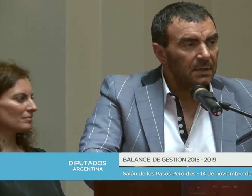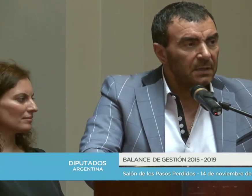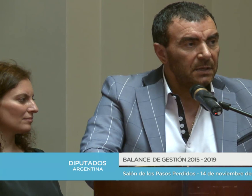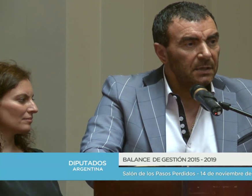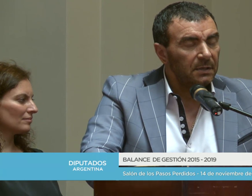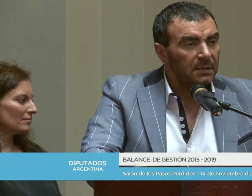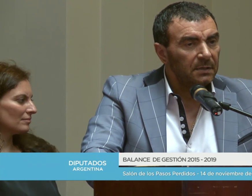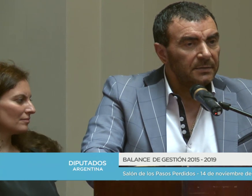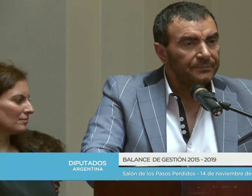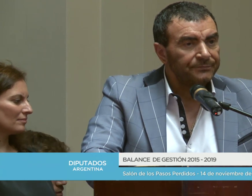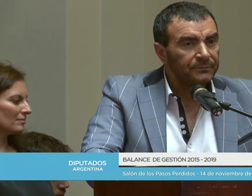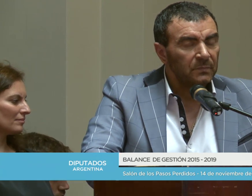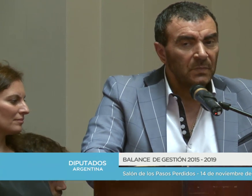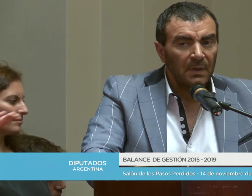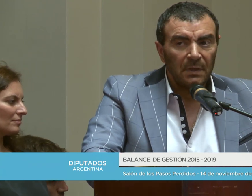Y